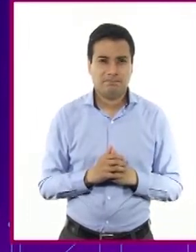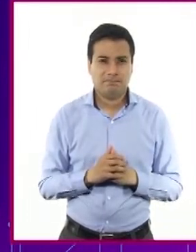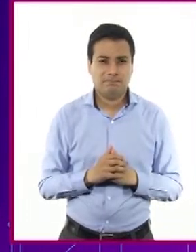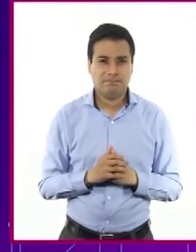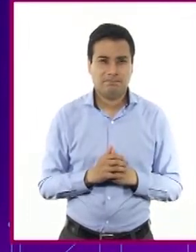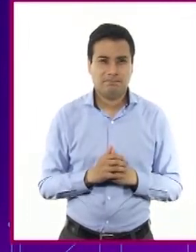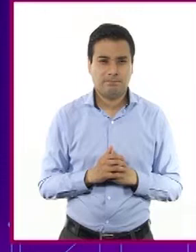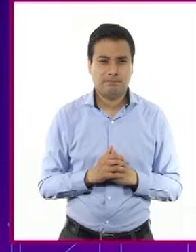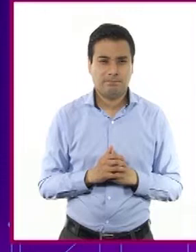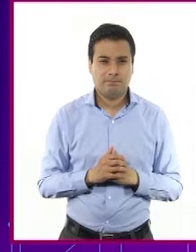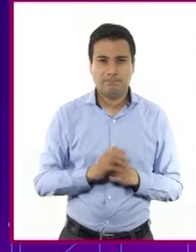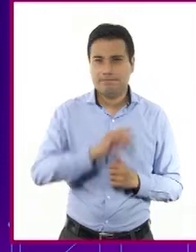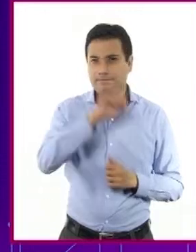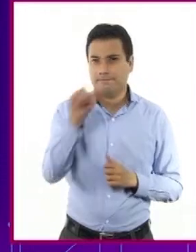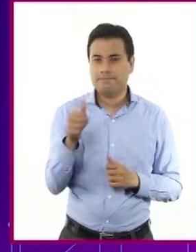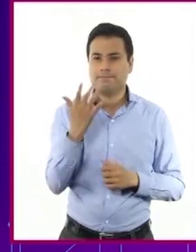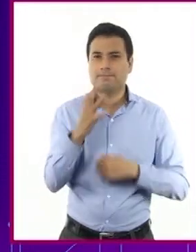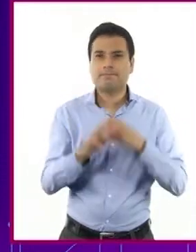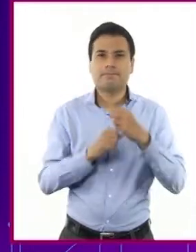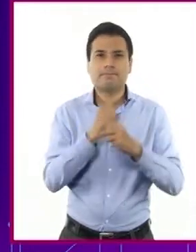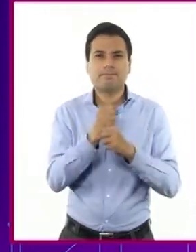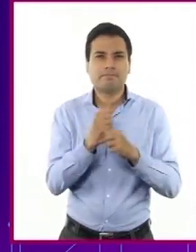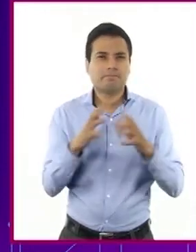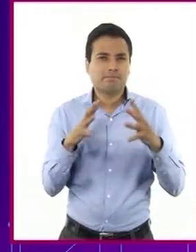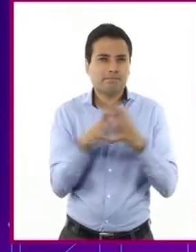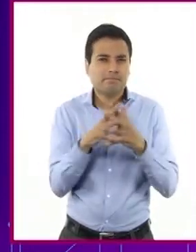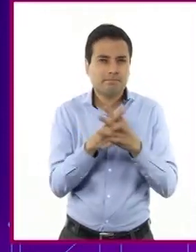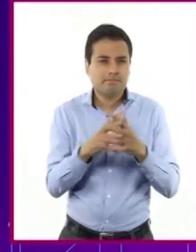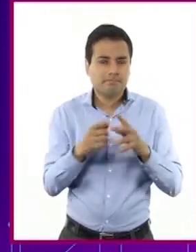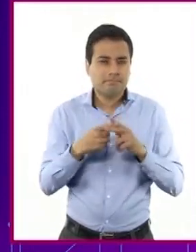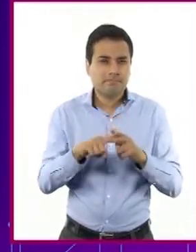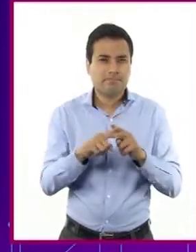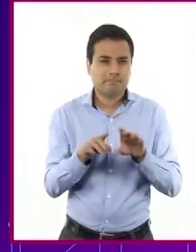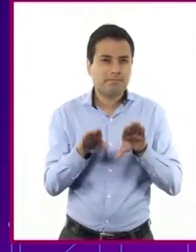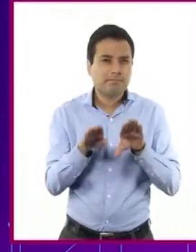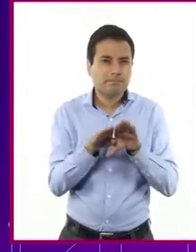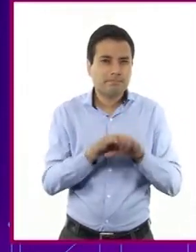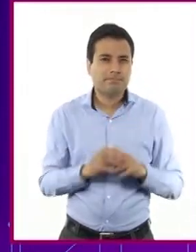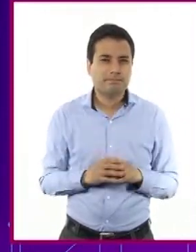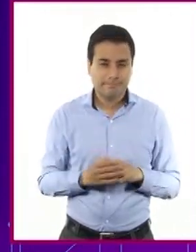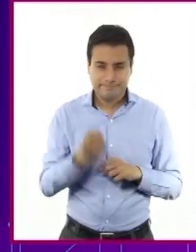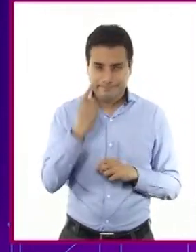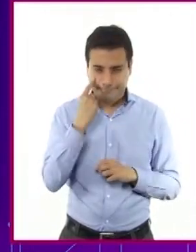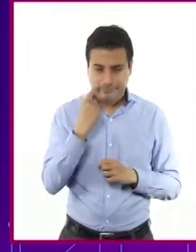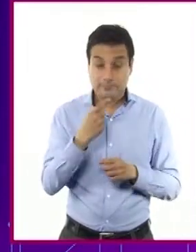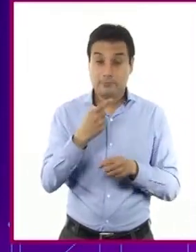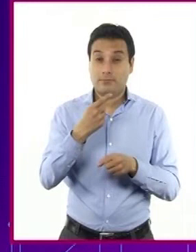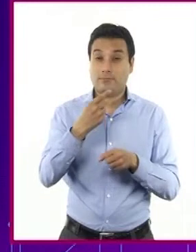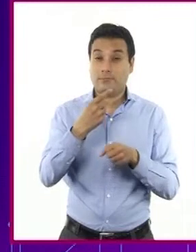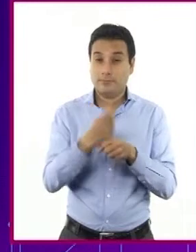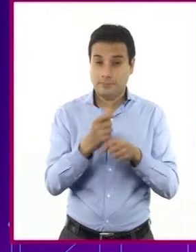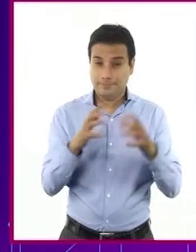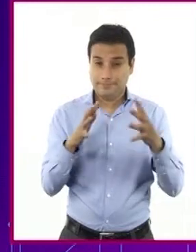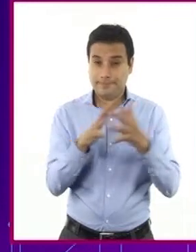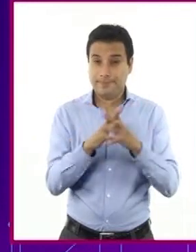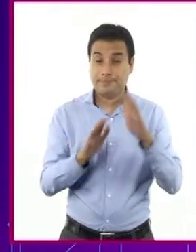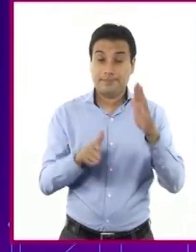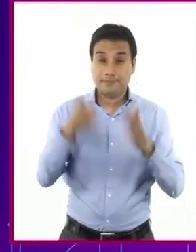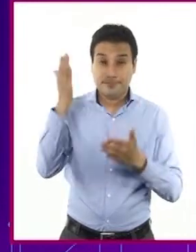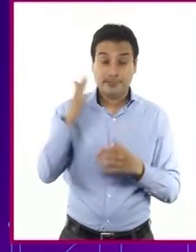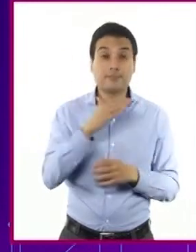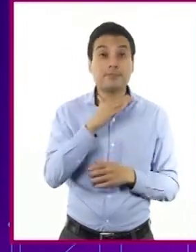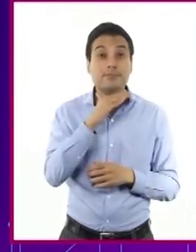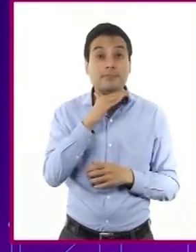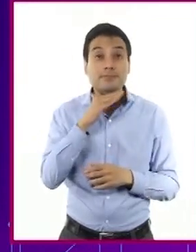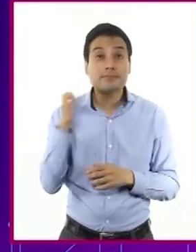10 años después? Bueno, la Primera Guerra Mundial dejó a Alemania como